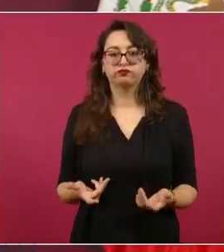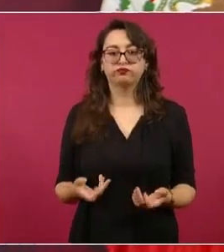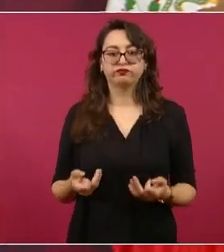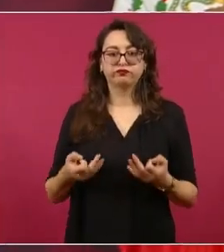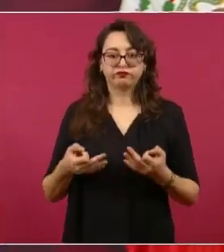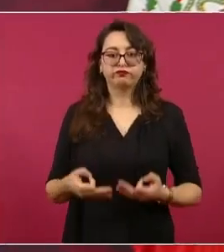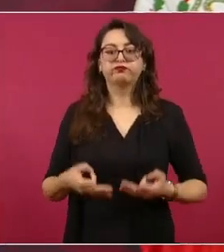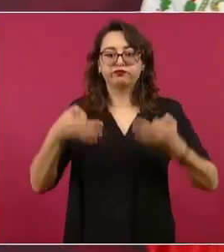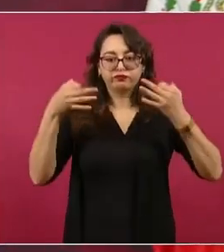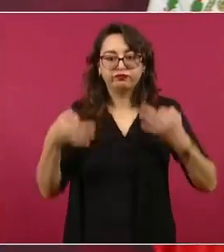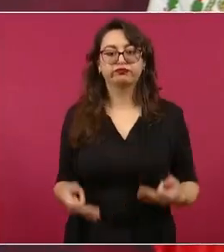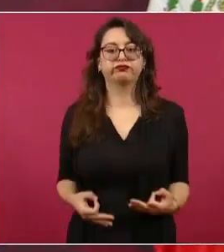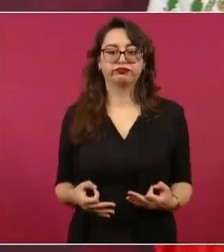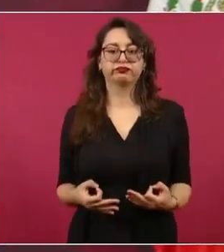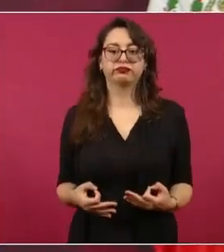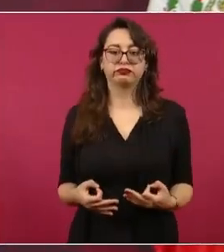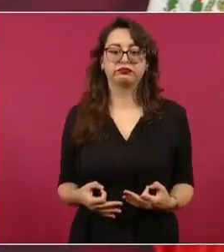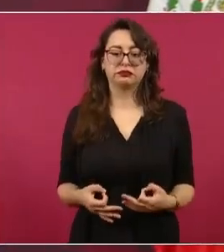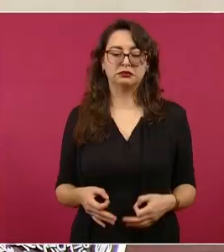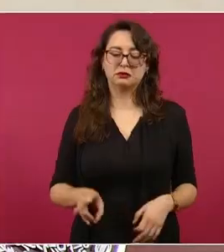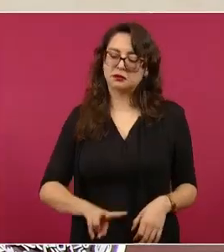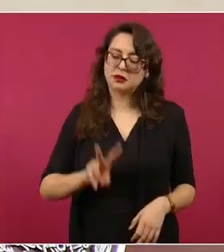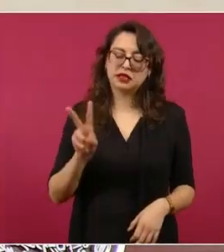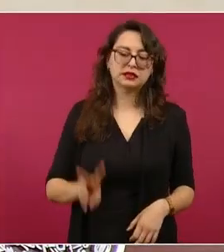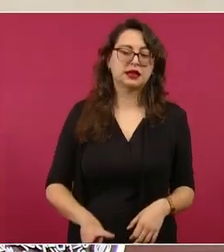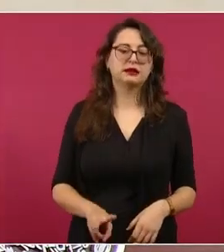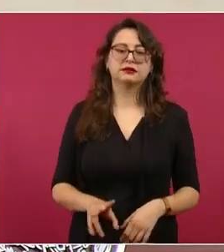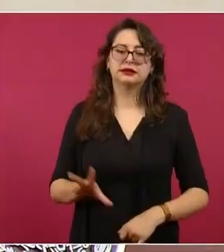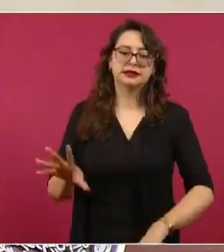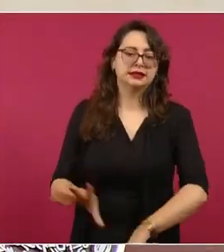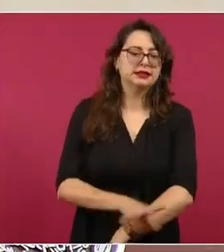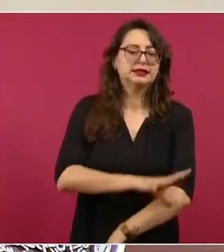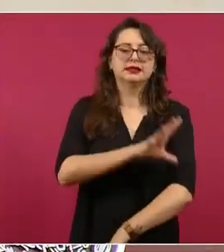con mucha pasión